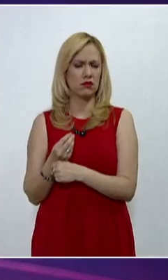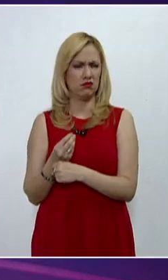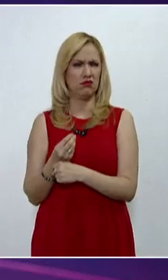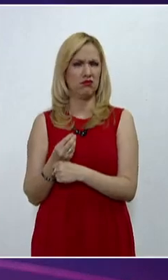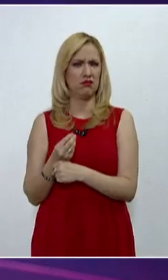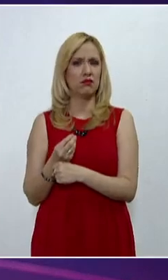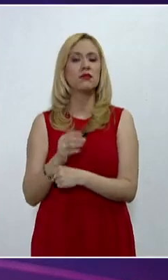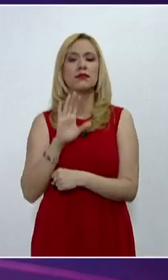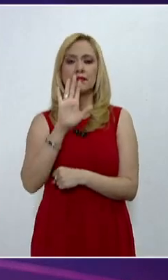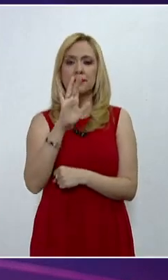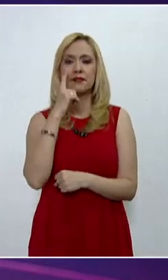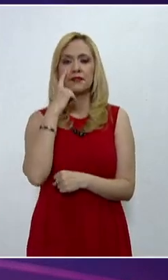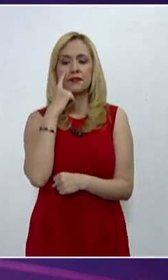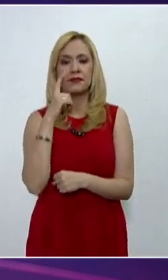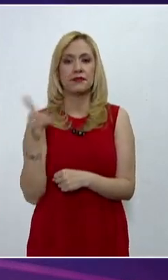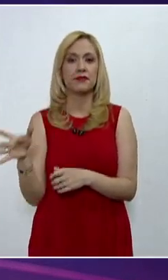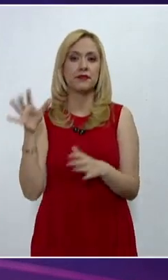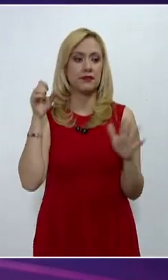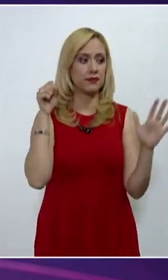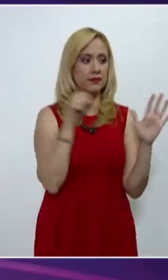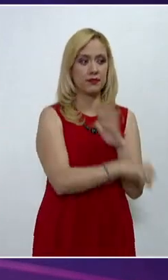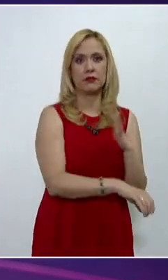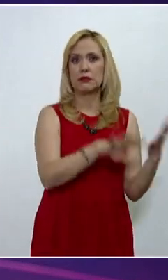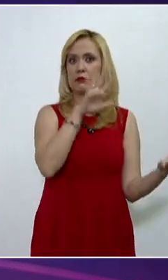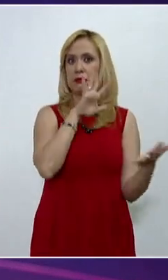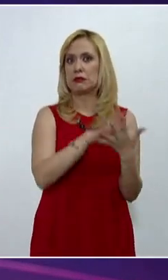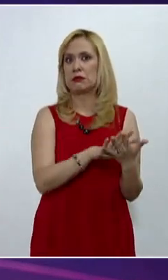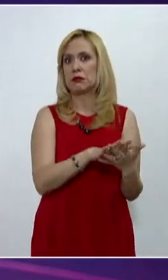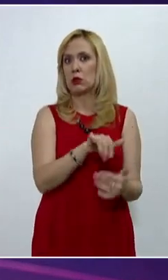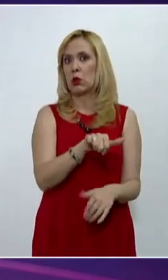Como solución alterna a la prisión preventiva que se impuso a los 11